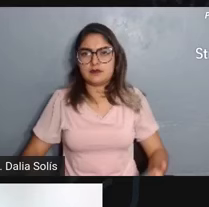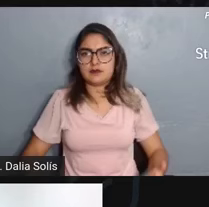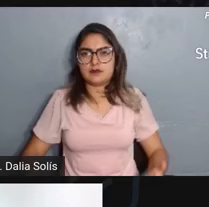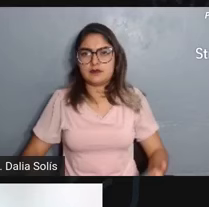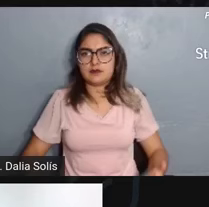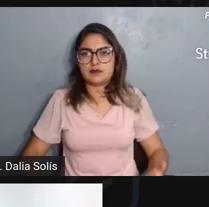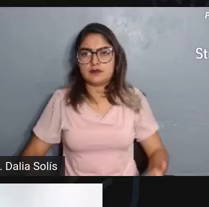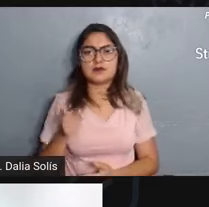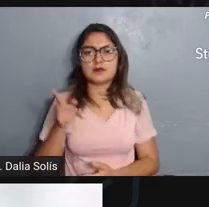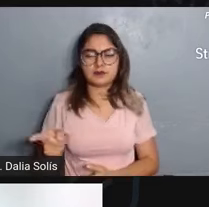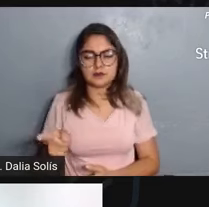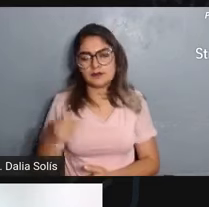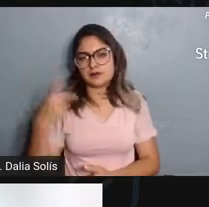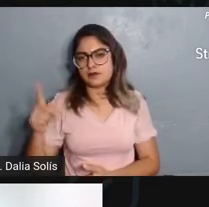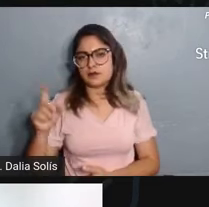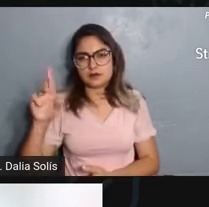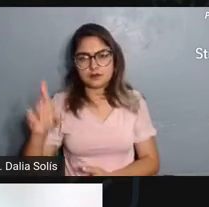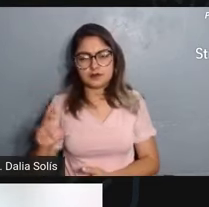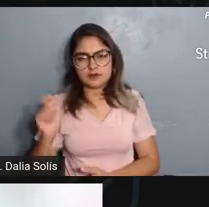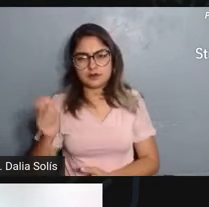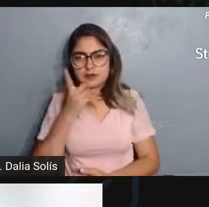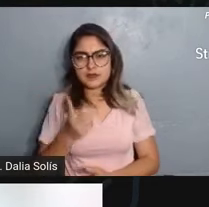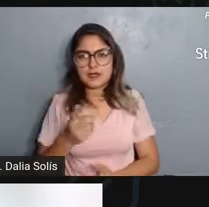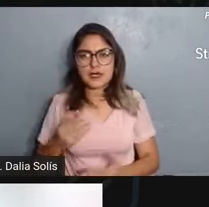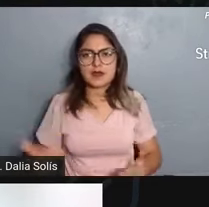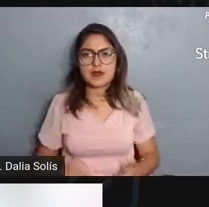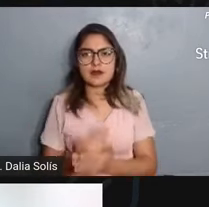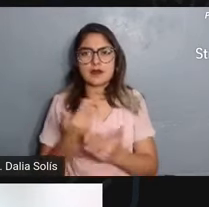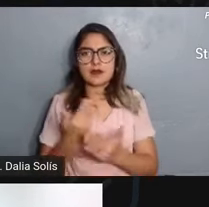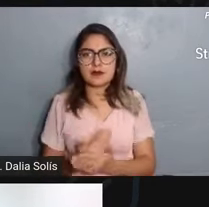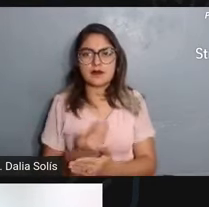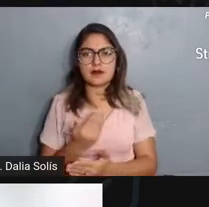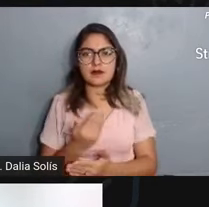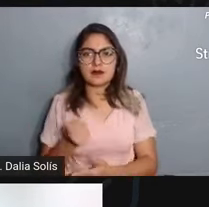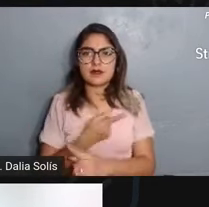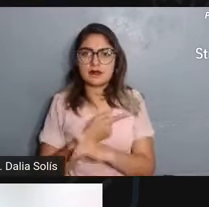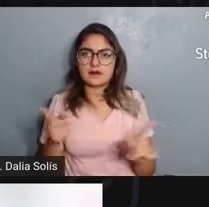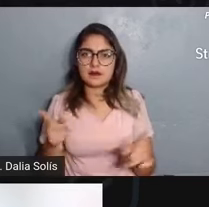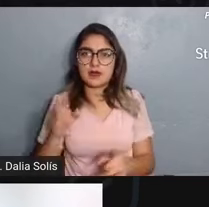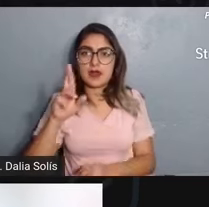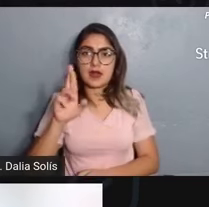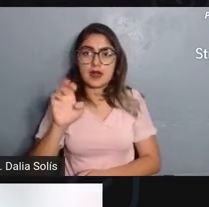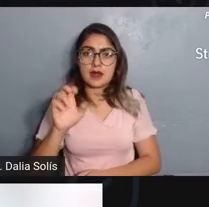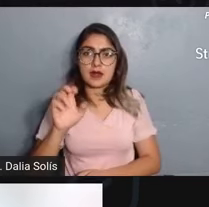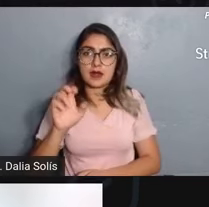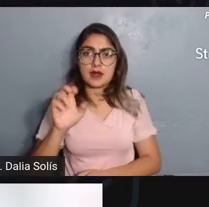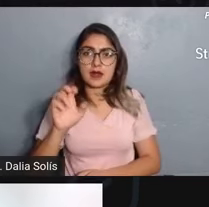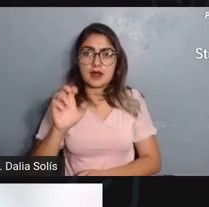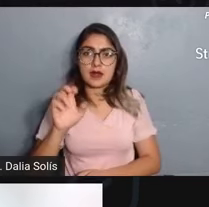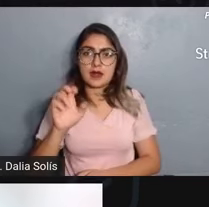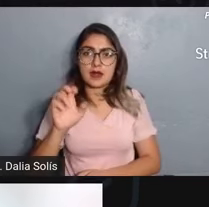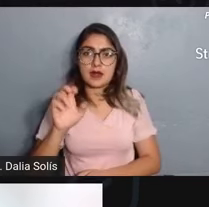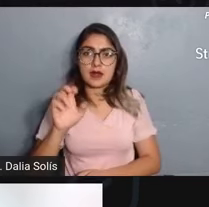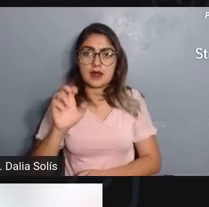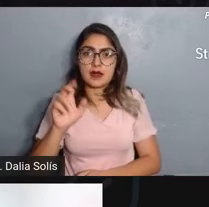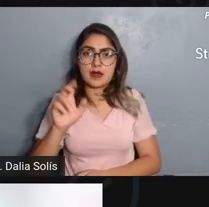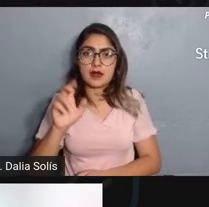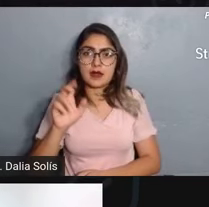no reproducción, porque al hablar de reproducción solo nos quedamos con la parte biológica de que podemos tener hijos o hijas,